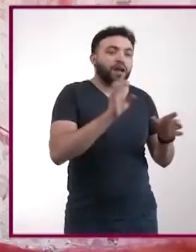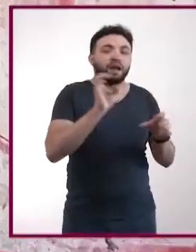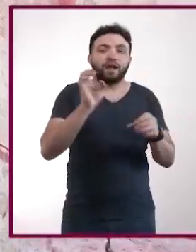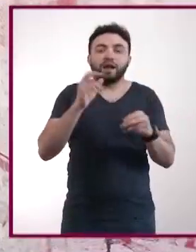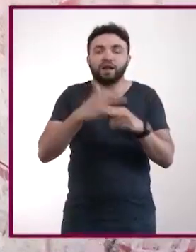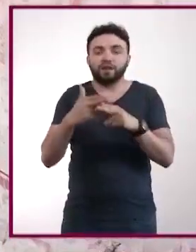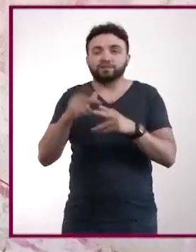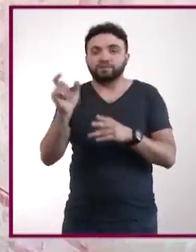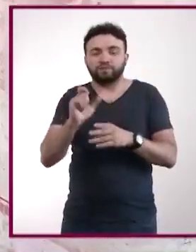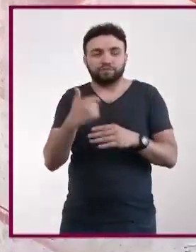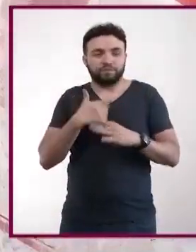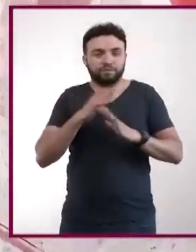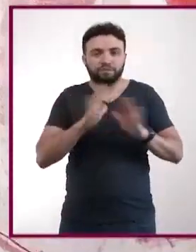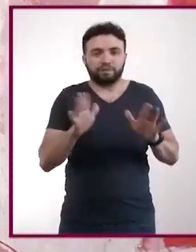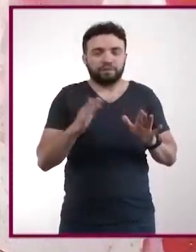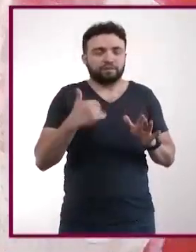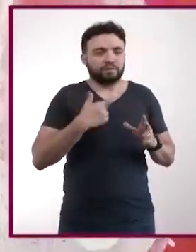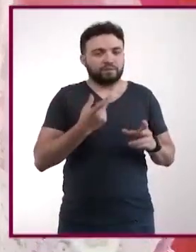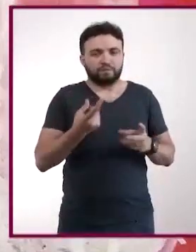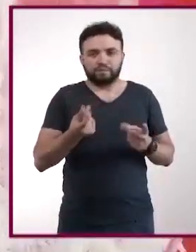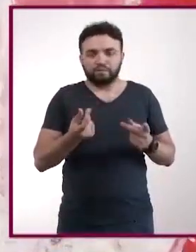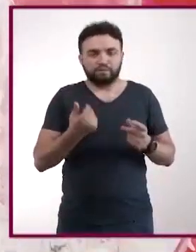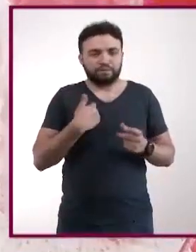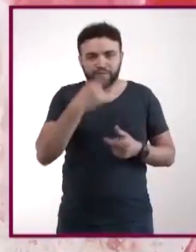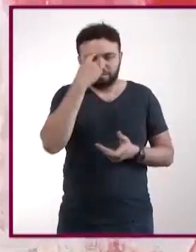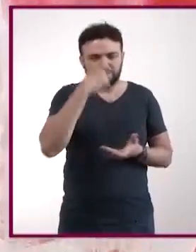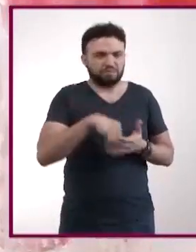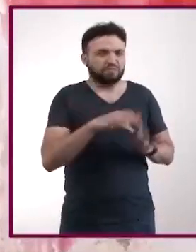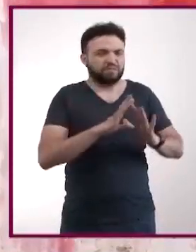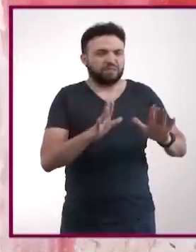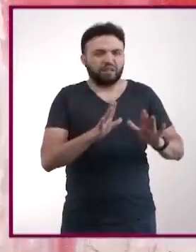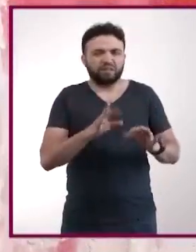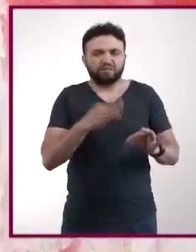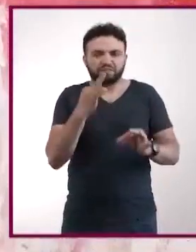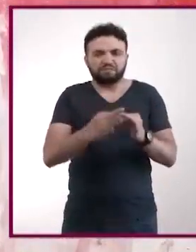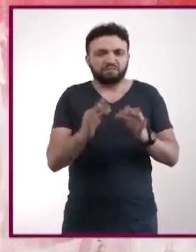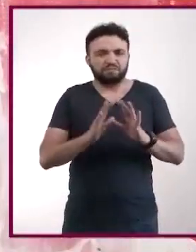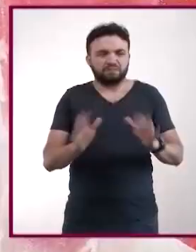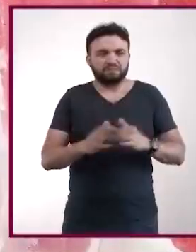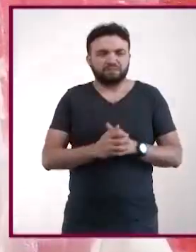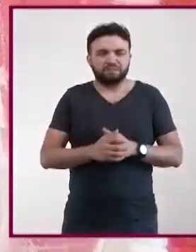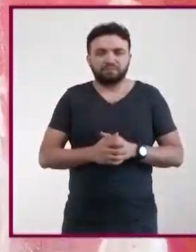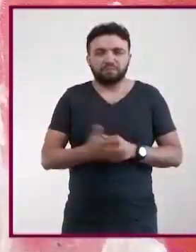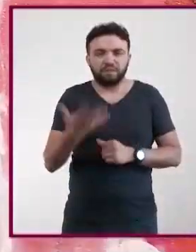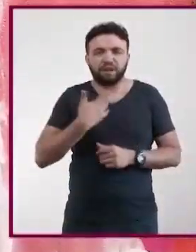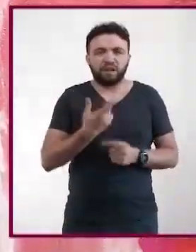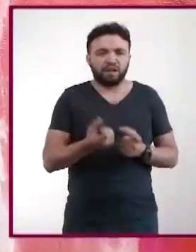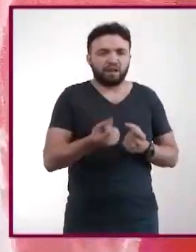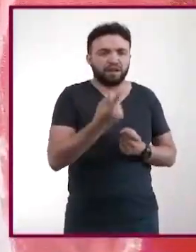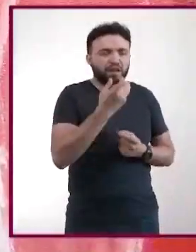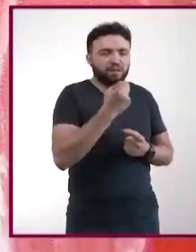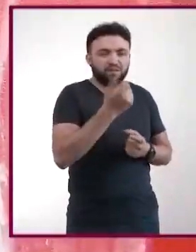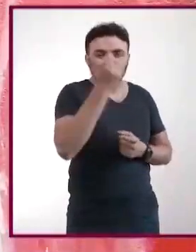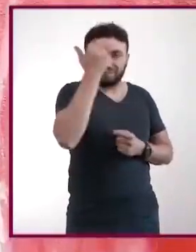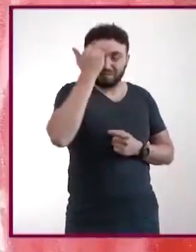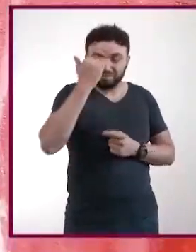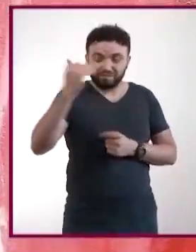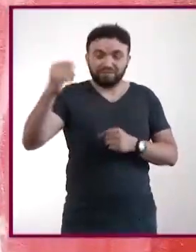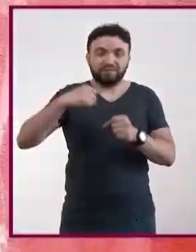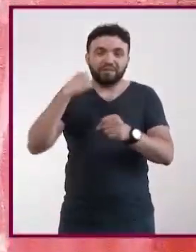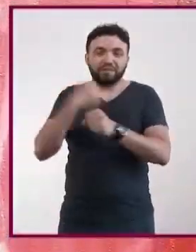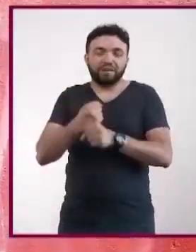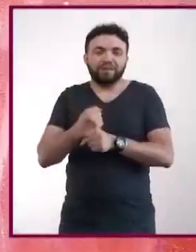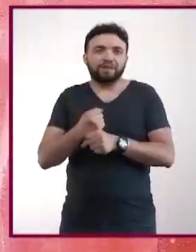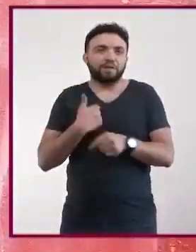repente ya digo, creo que ya está. Y ya. Aunque hay algunos que pasan los años y luego les